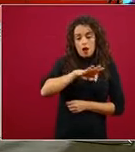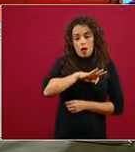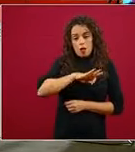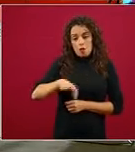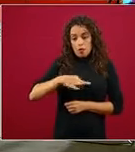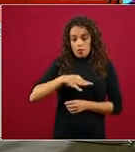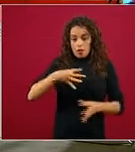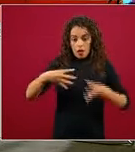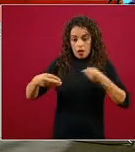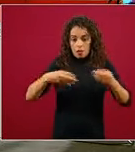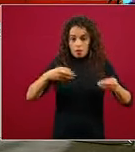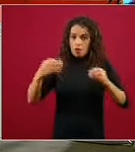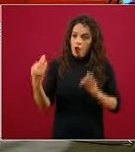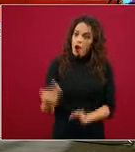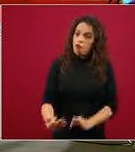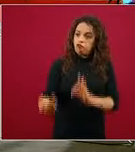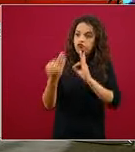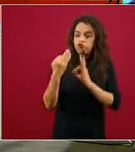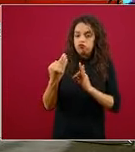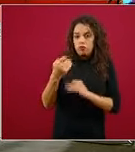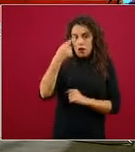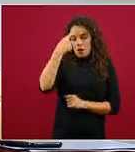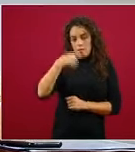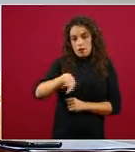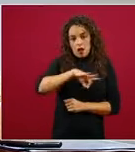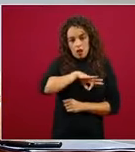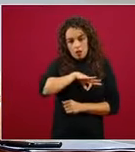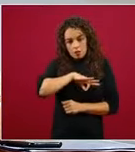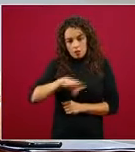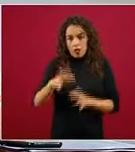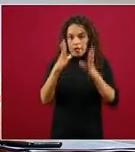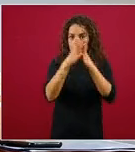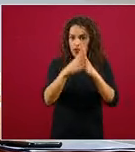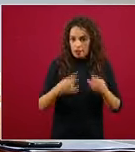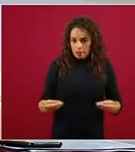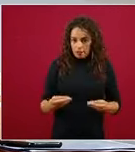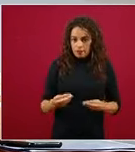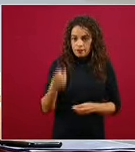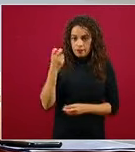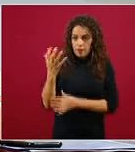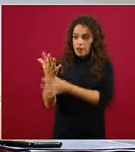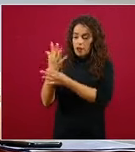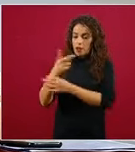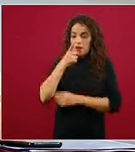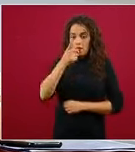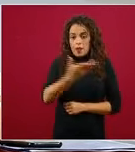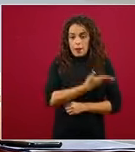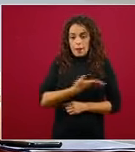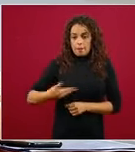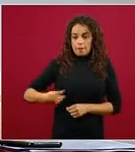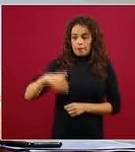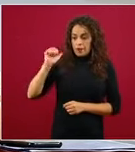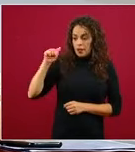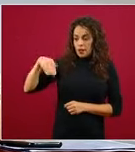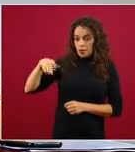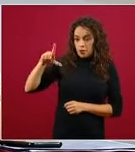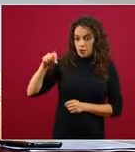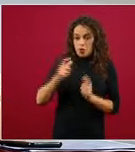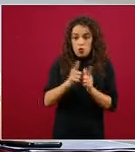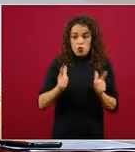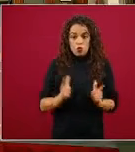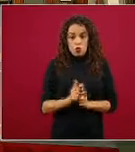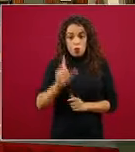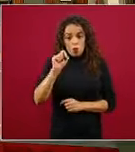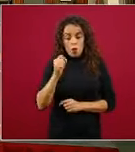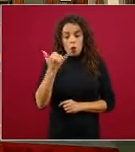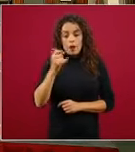hiciera el señor presidente Andrés Manuel López Obrador, tanto en el Grupo 20 como en el